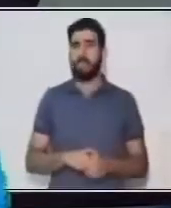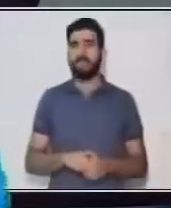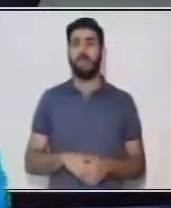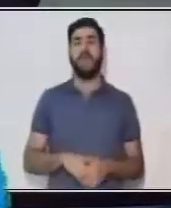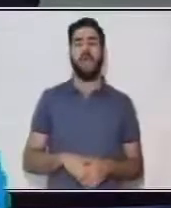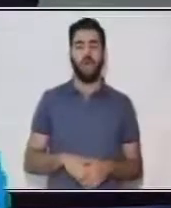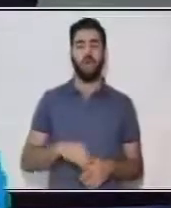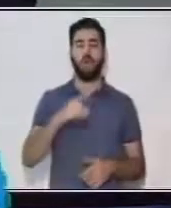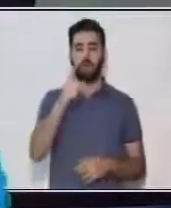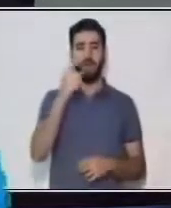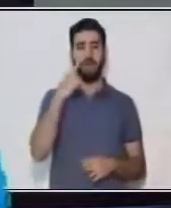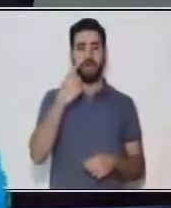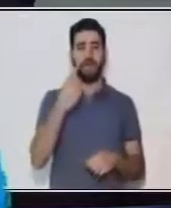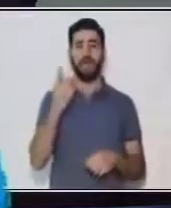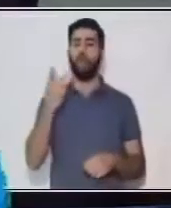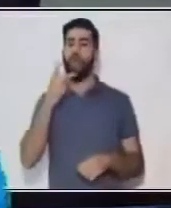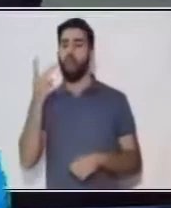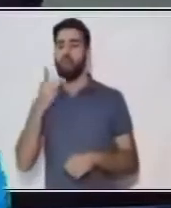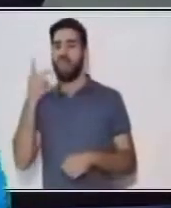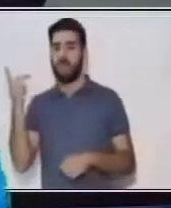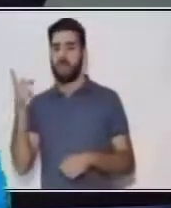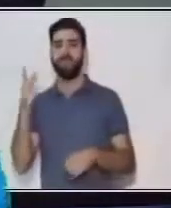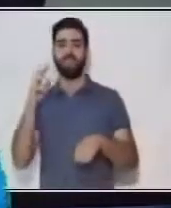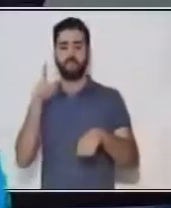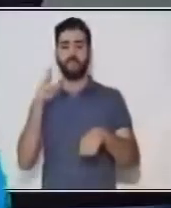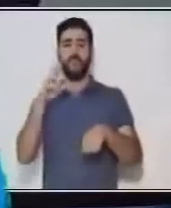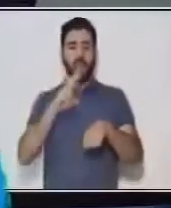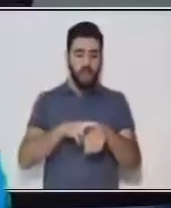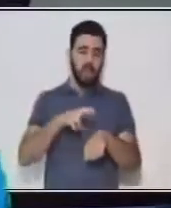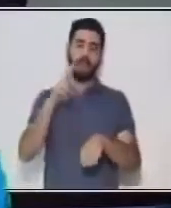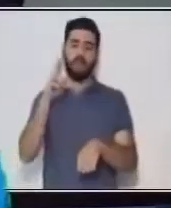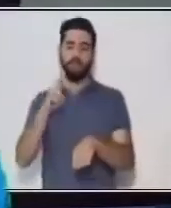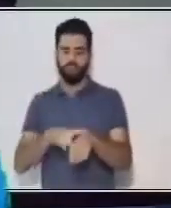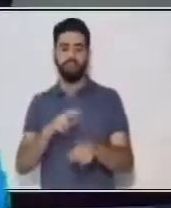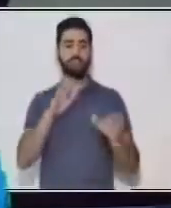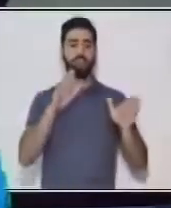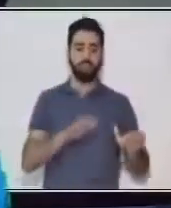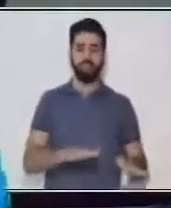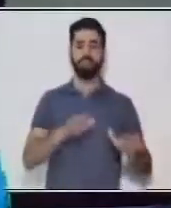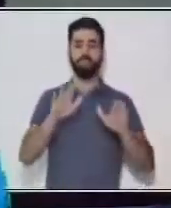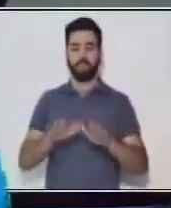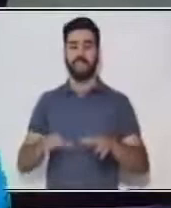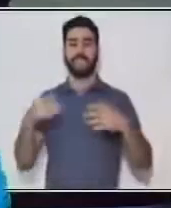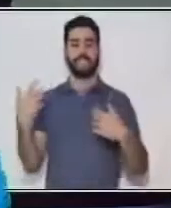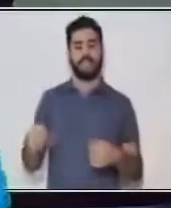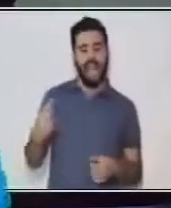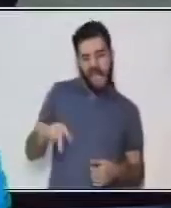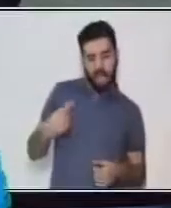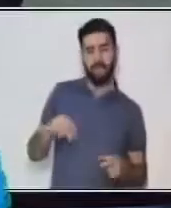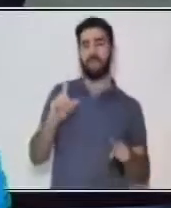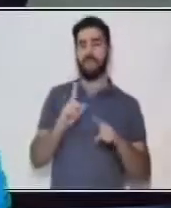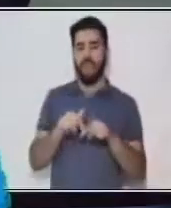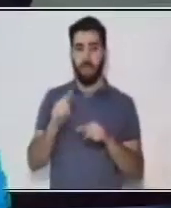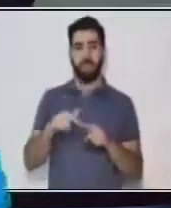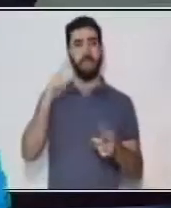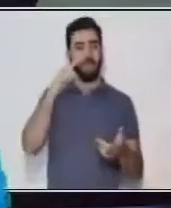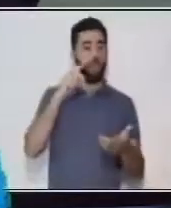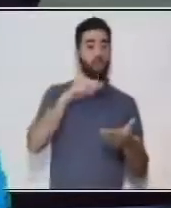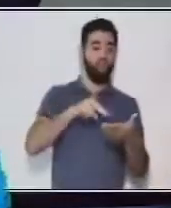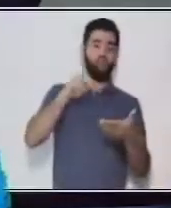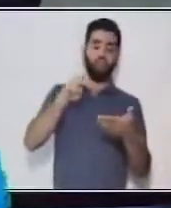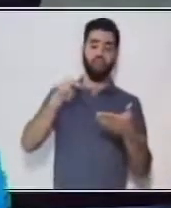y entonación de quienes realizan la lectura de un texto. Tiene como objetivos comunes a los que la